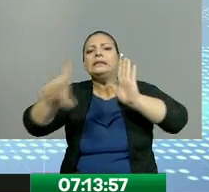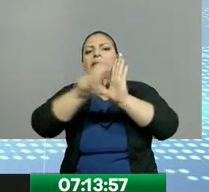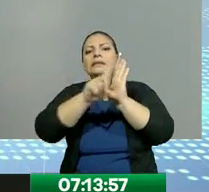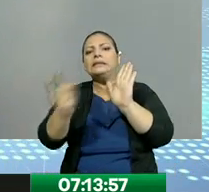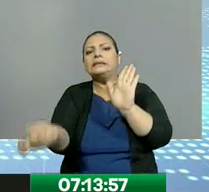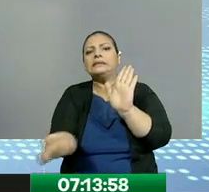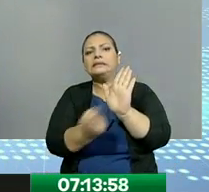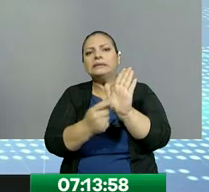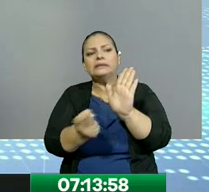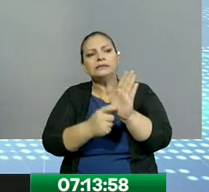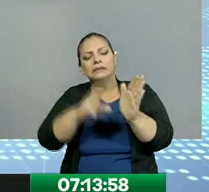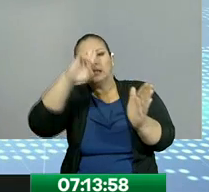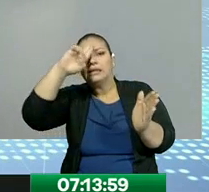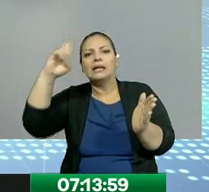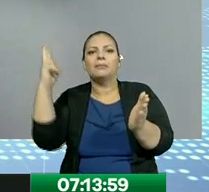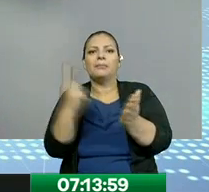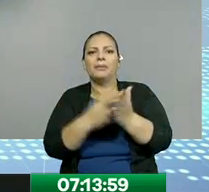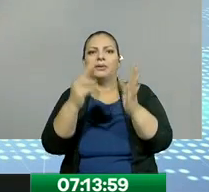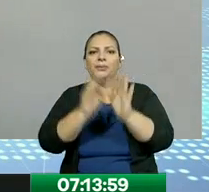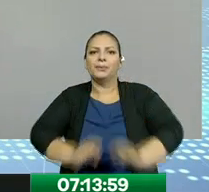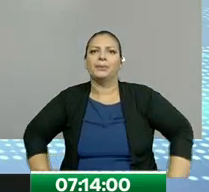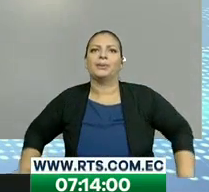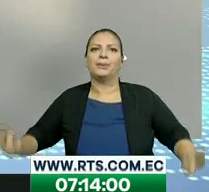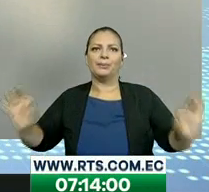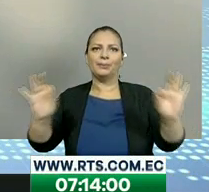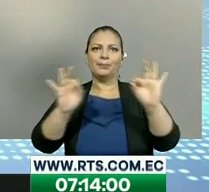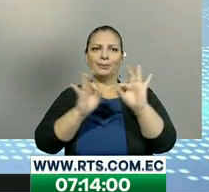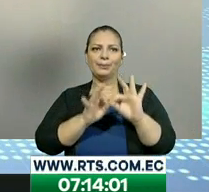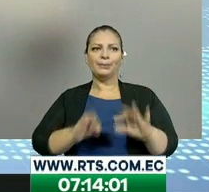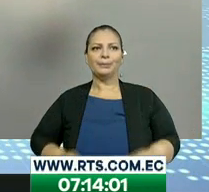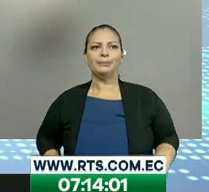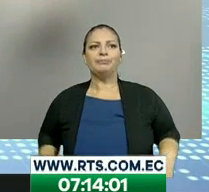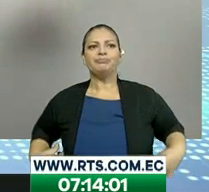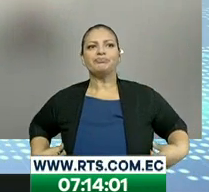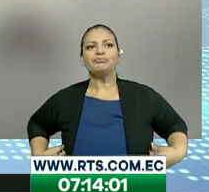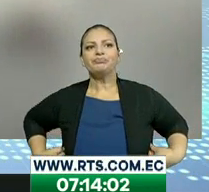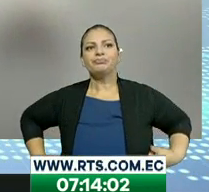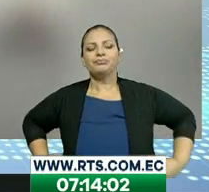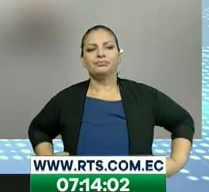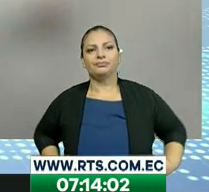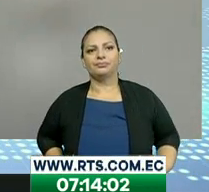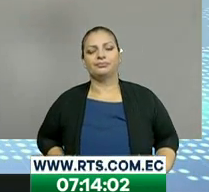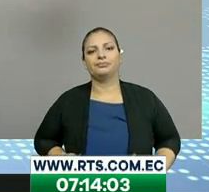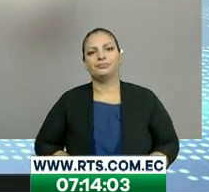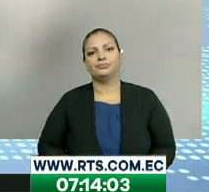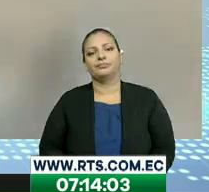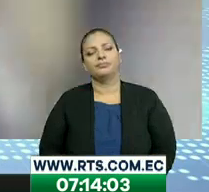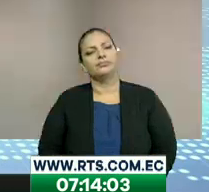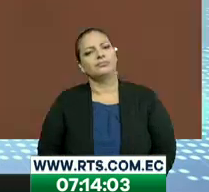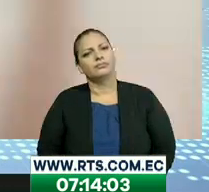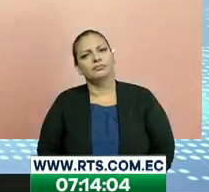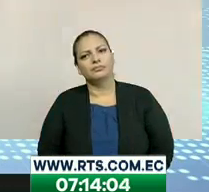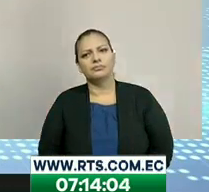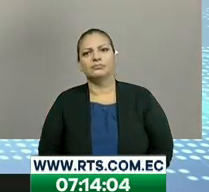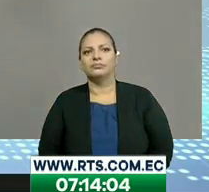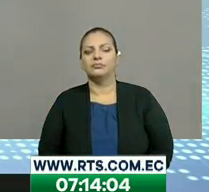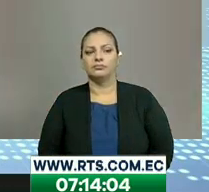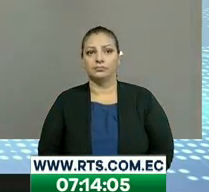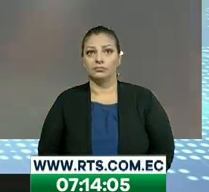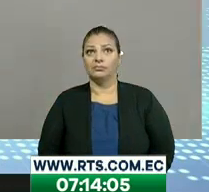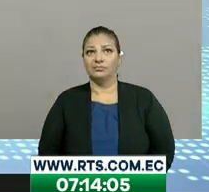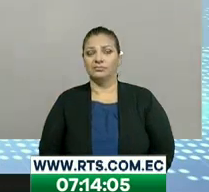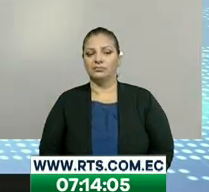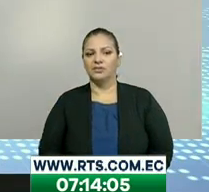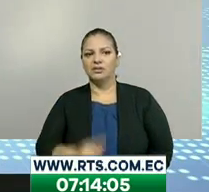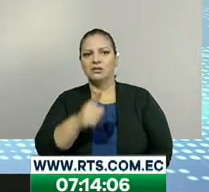Debemos actuar como ciudadanos civilizados. Por favor, debemos dejar de lado que este